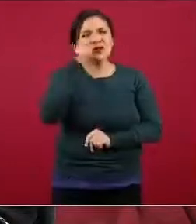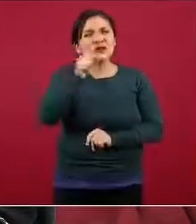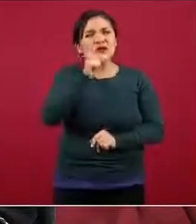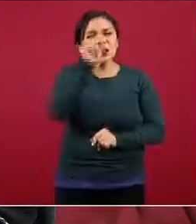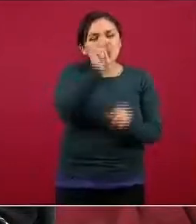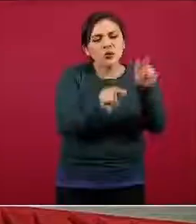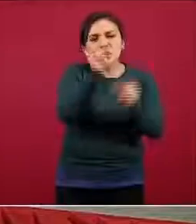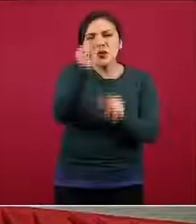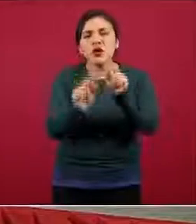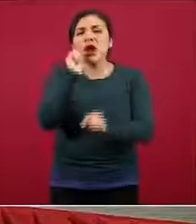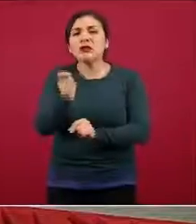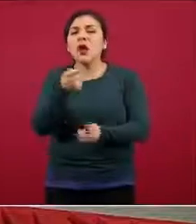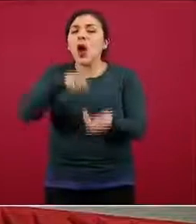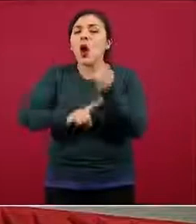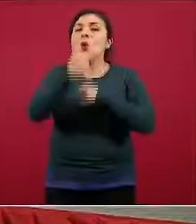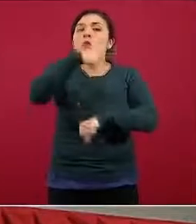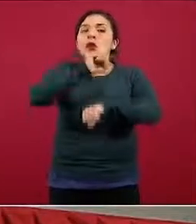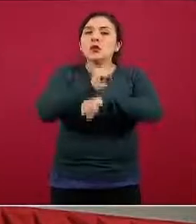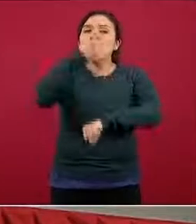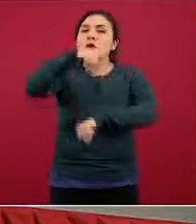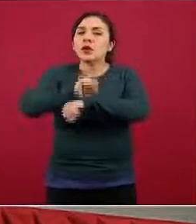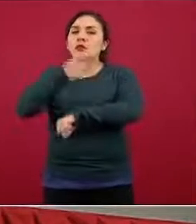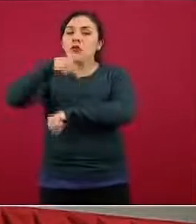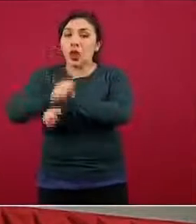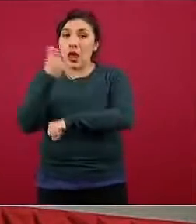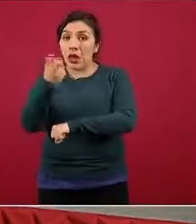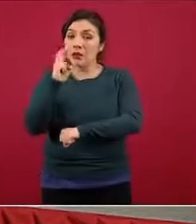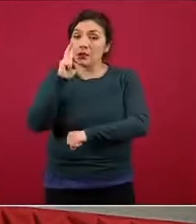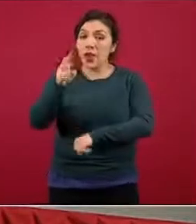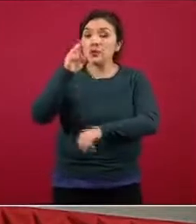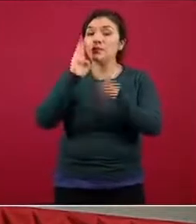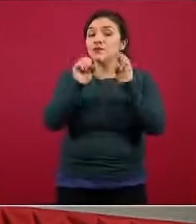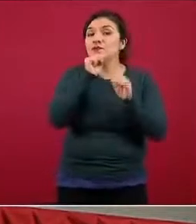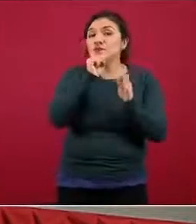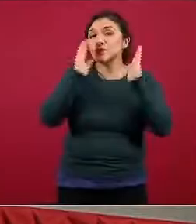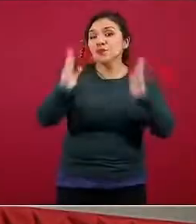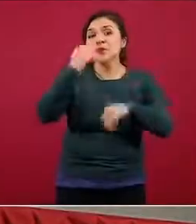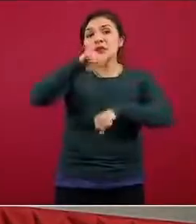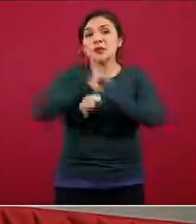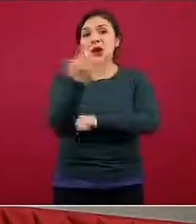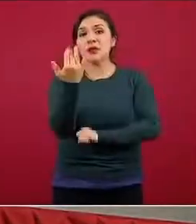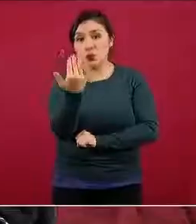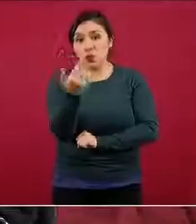barra es una semana, llegamos hasta la semana 50 y en cada barra